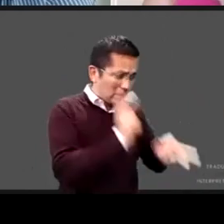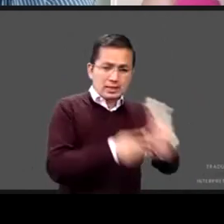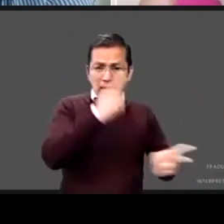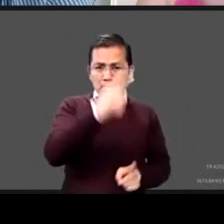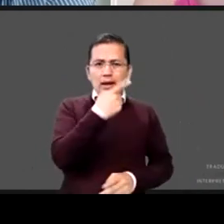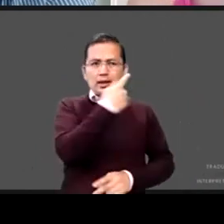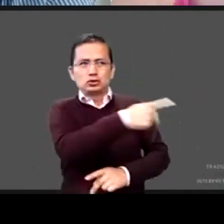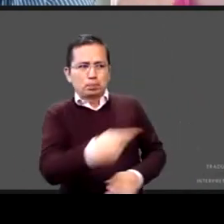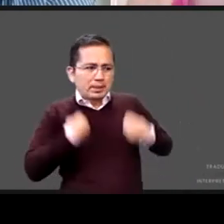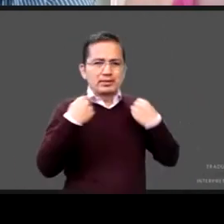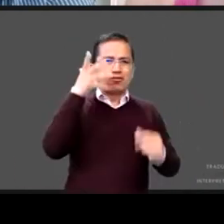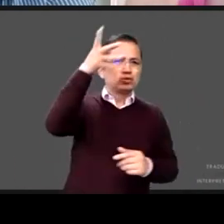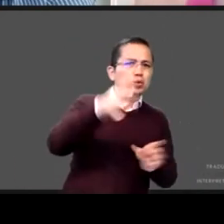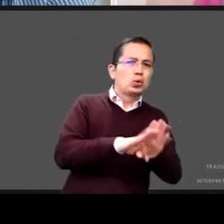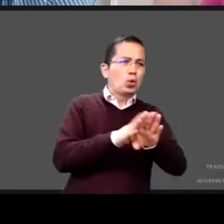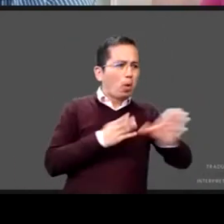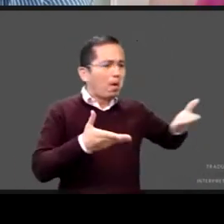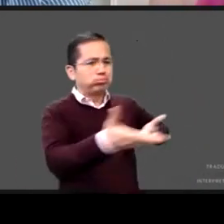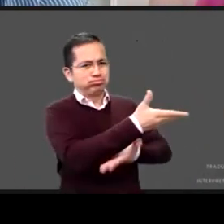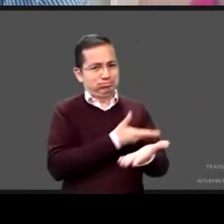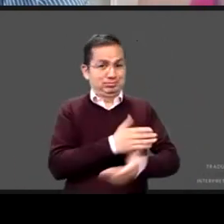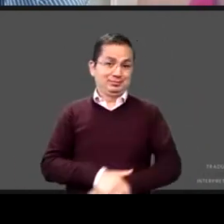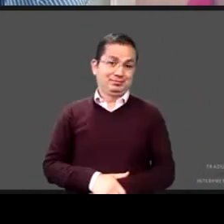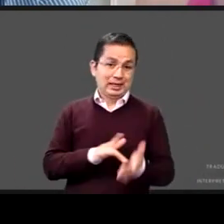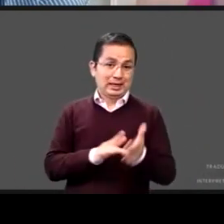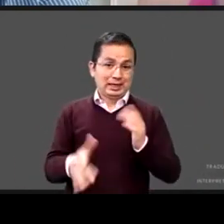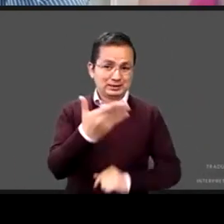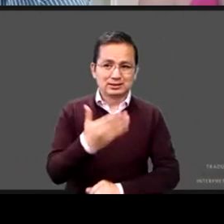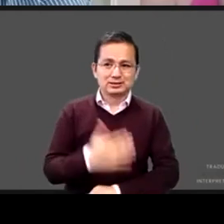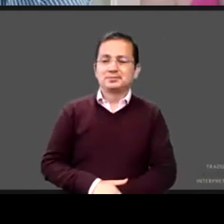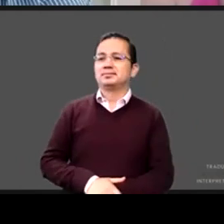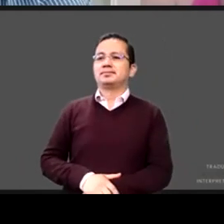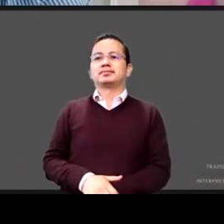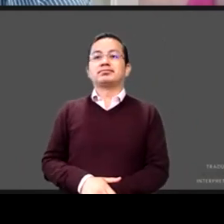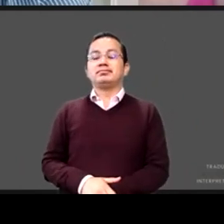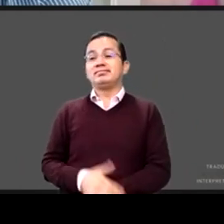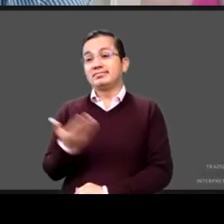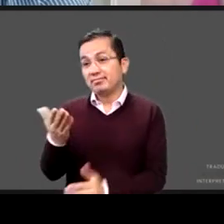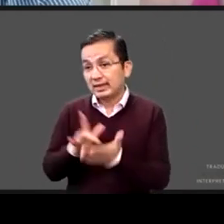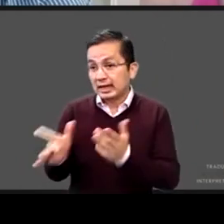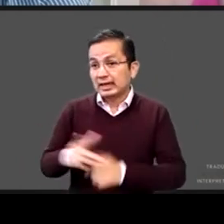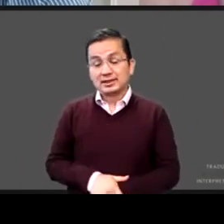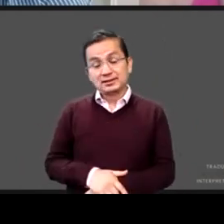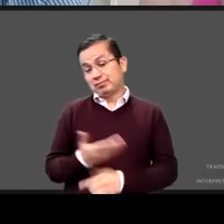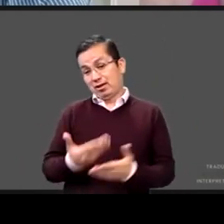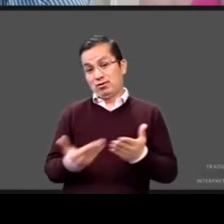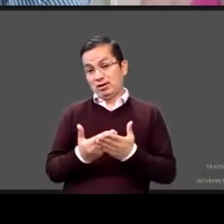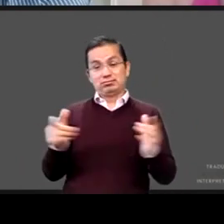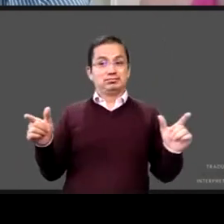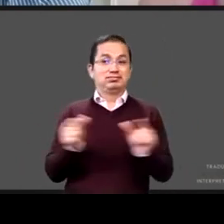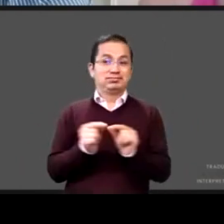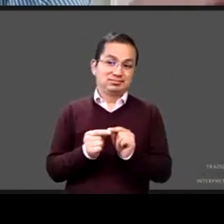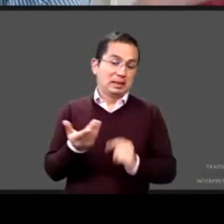Nelly. Gracias, Sara. Pues ya nos toca el momento de cerrar. Solamente decir que